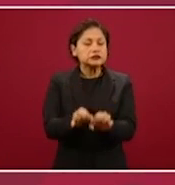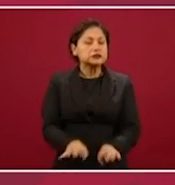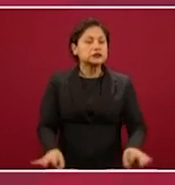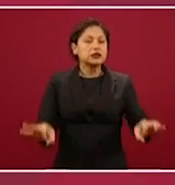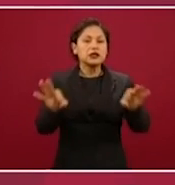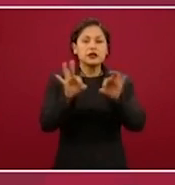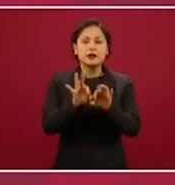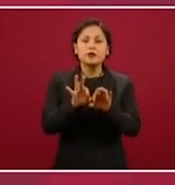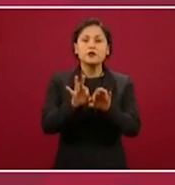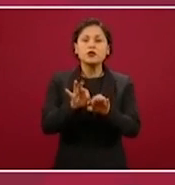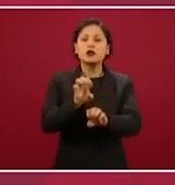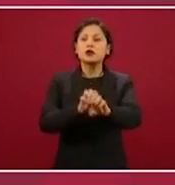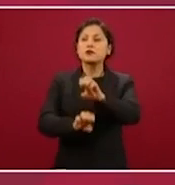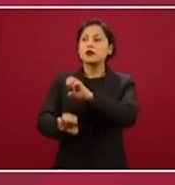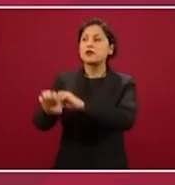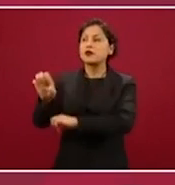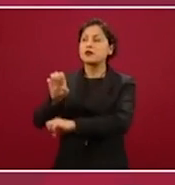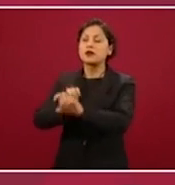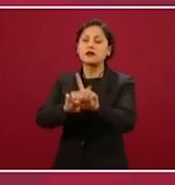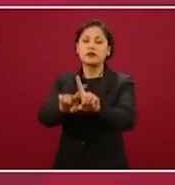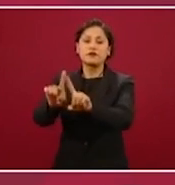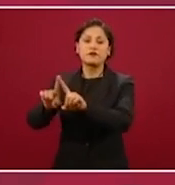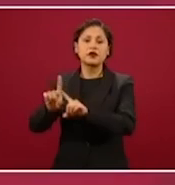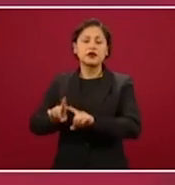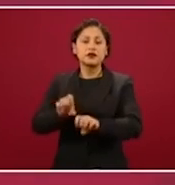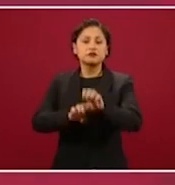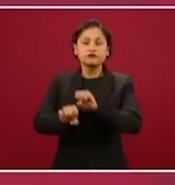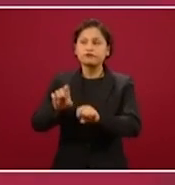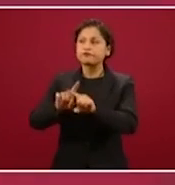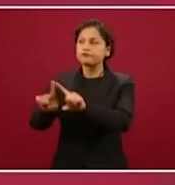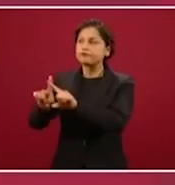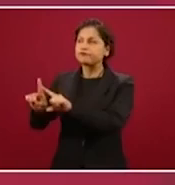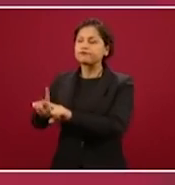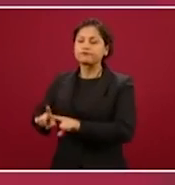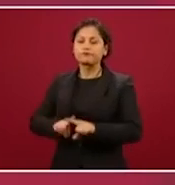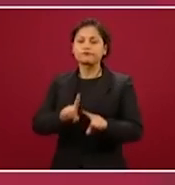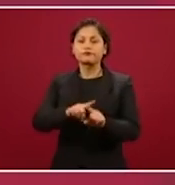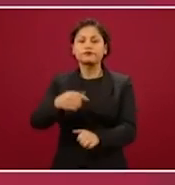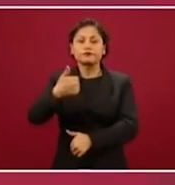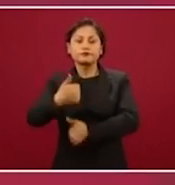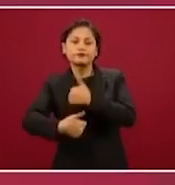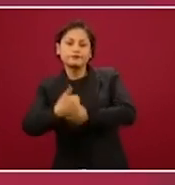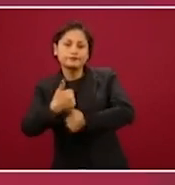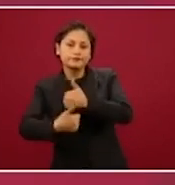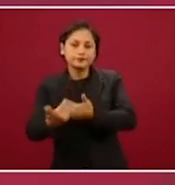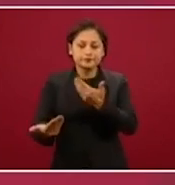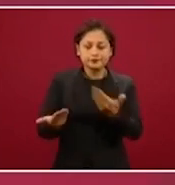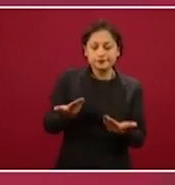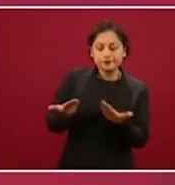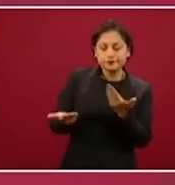Eso ayuda en el precio final, en el precio al consumidor.